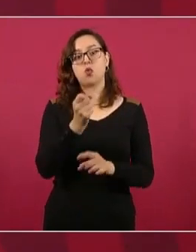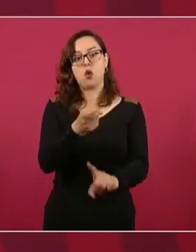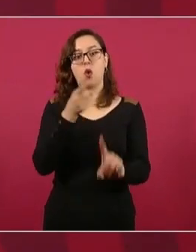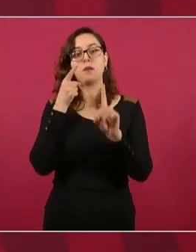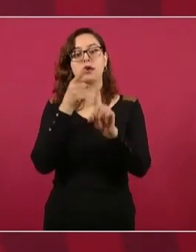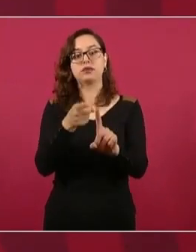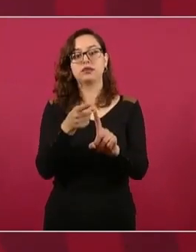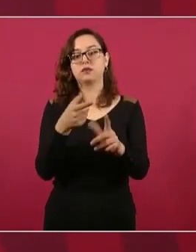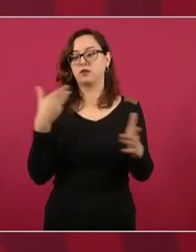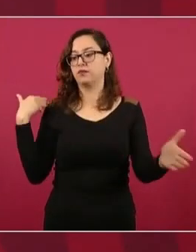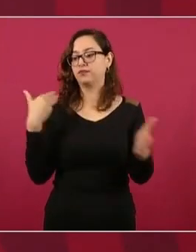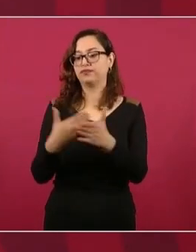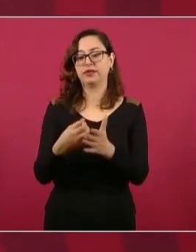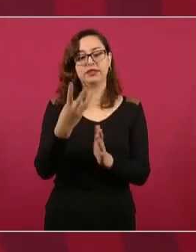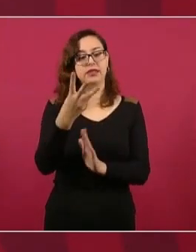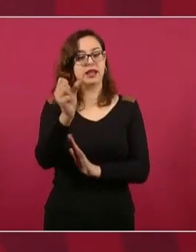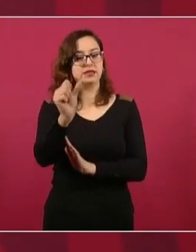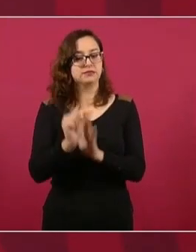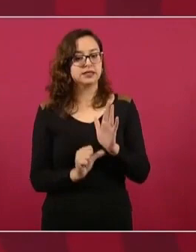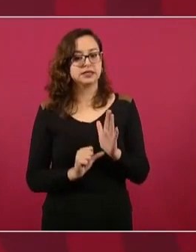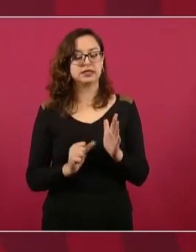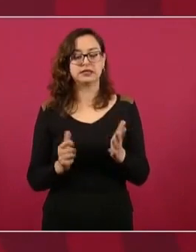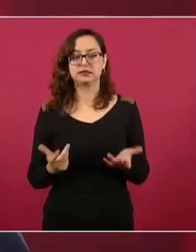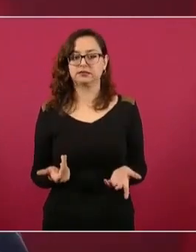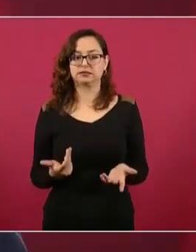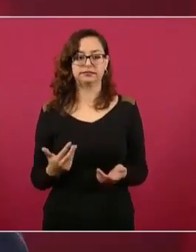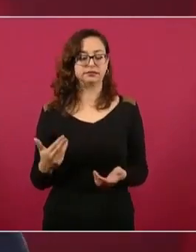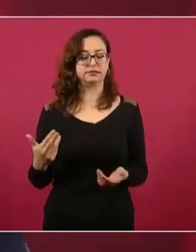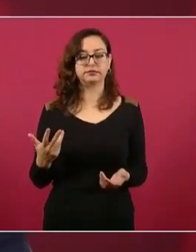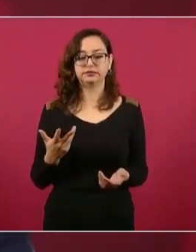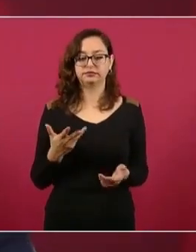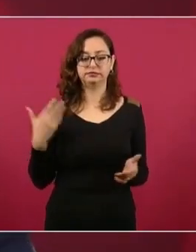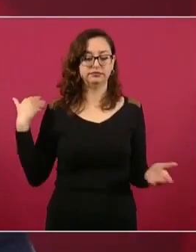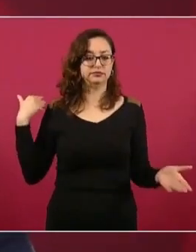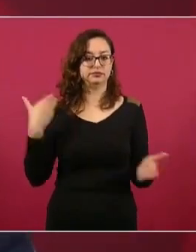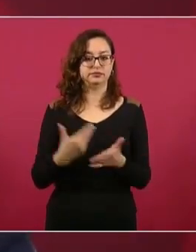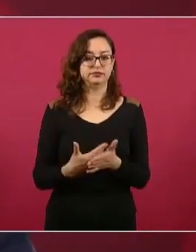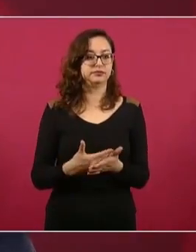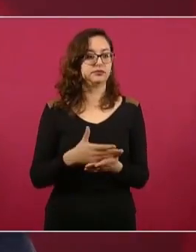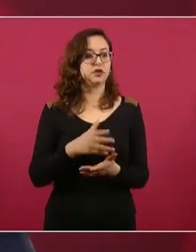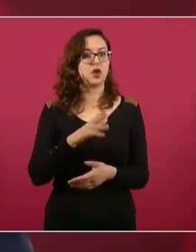primer trimestre superar el 96%, cerramos julio con